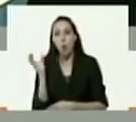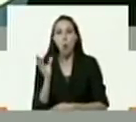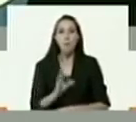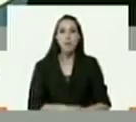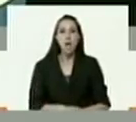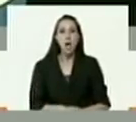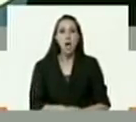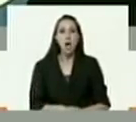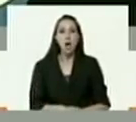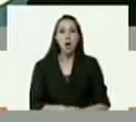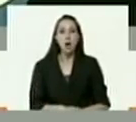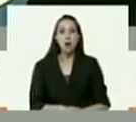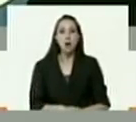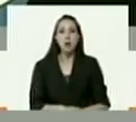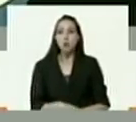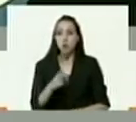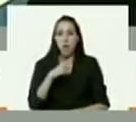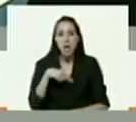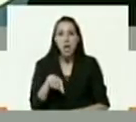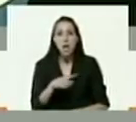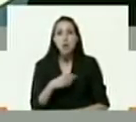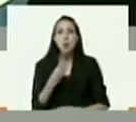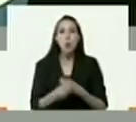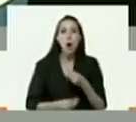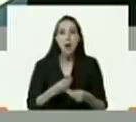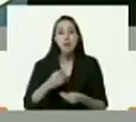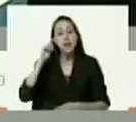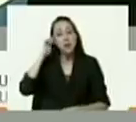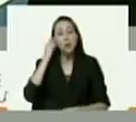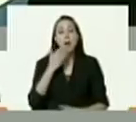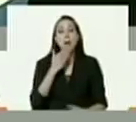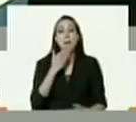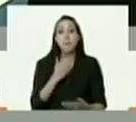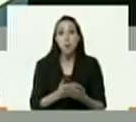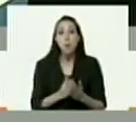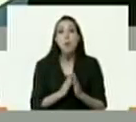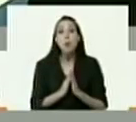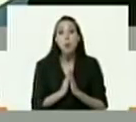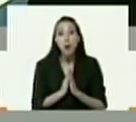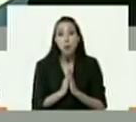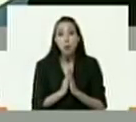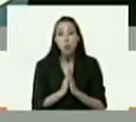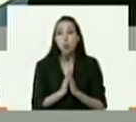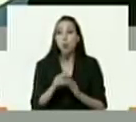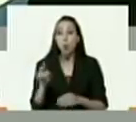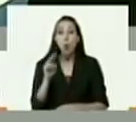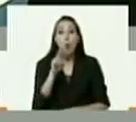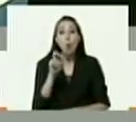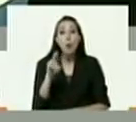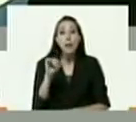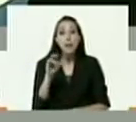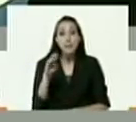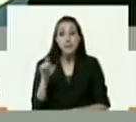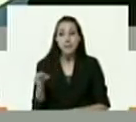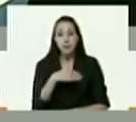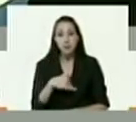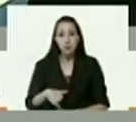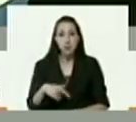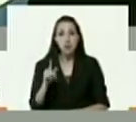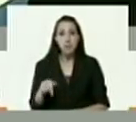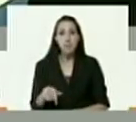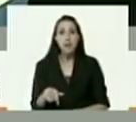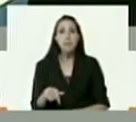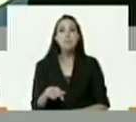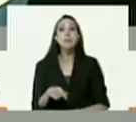donde pretenden, recuerden ustedes, por favor, que a Colombia la gobierna el señor Álvaro Uribe Vélez. Y el señor